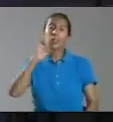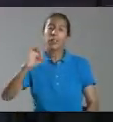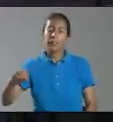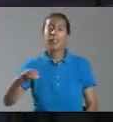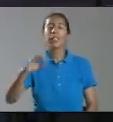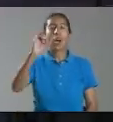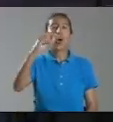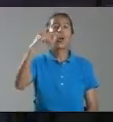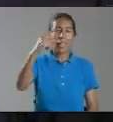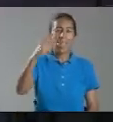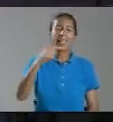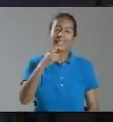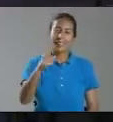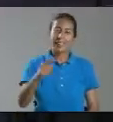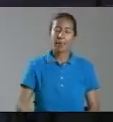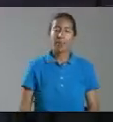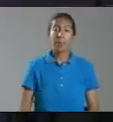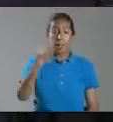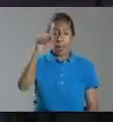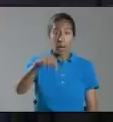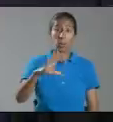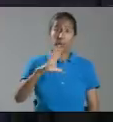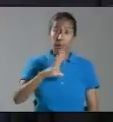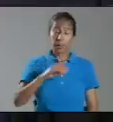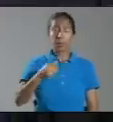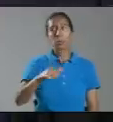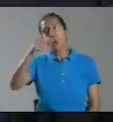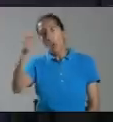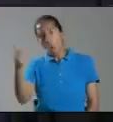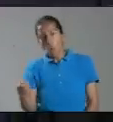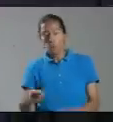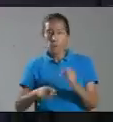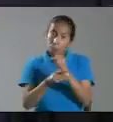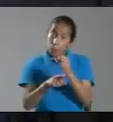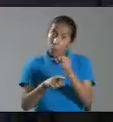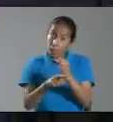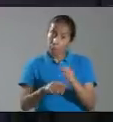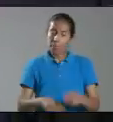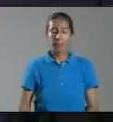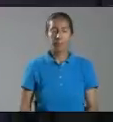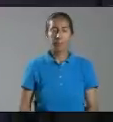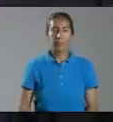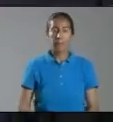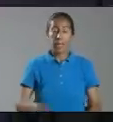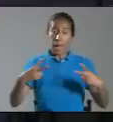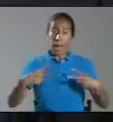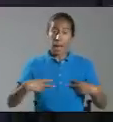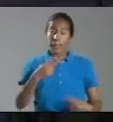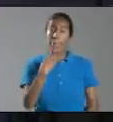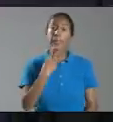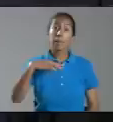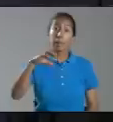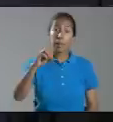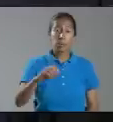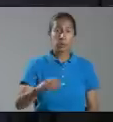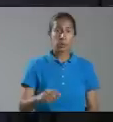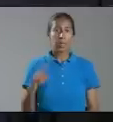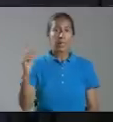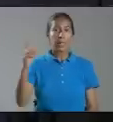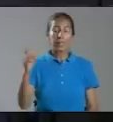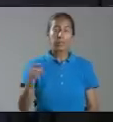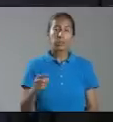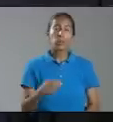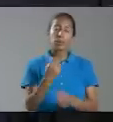ok. Pero ahora tenemos otro problema. Que hay hermanos que son salvos, porque por eso son hermanos,